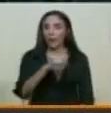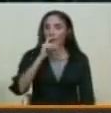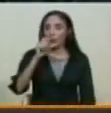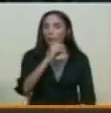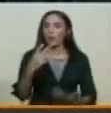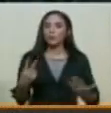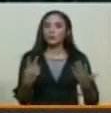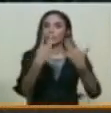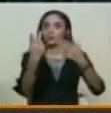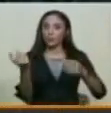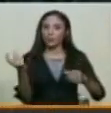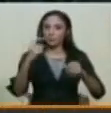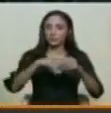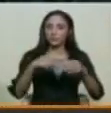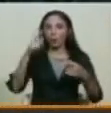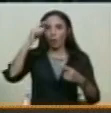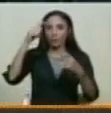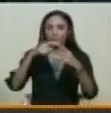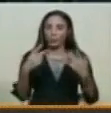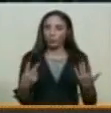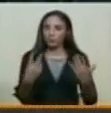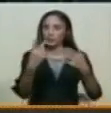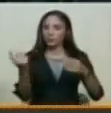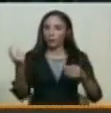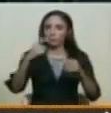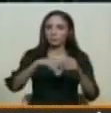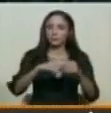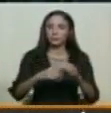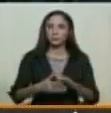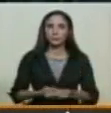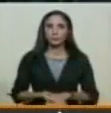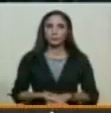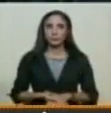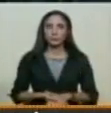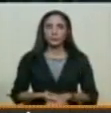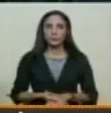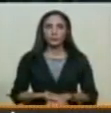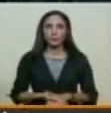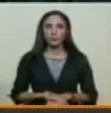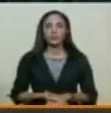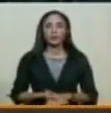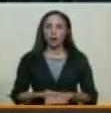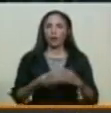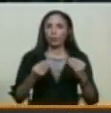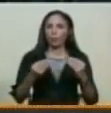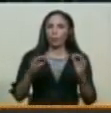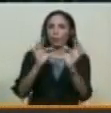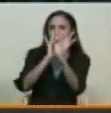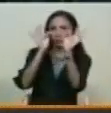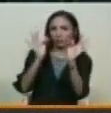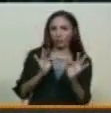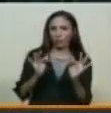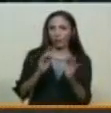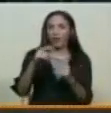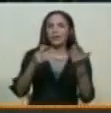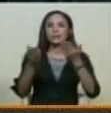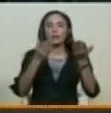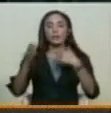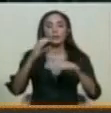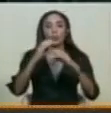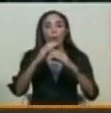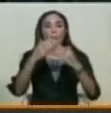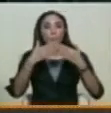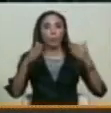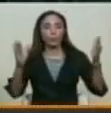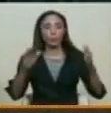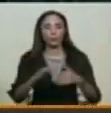línea estratégica para la acción de gobierno, incorporando una línea de infraestructura y de servicios públicos, para que